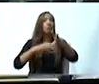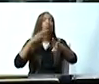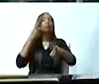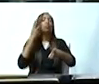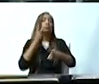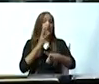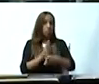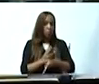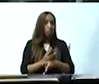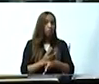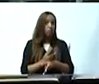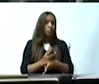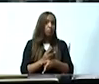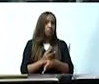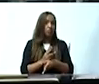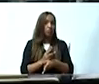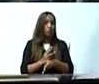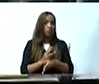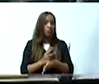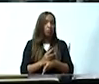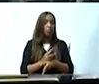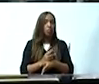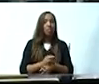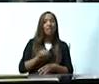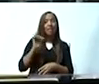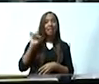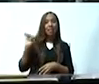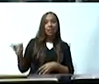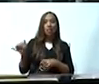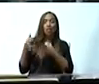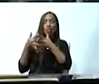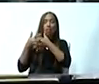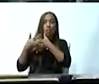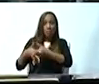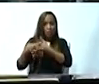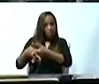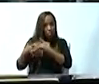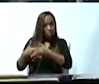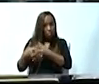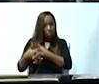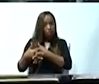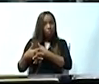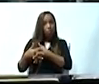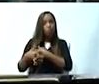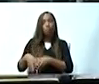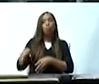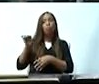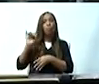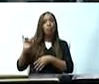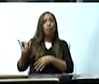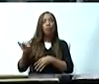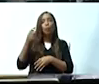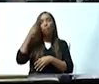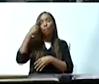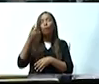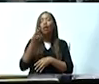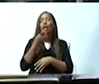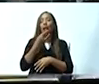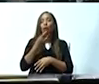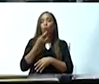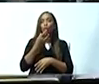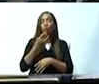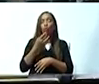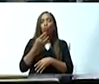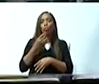esa planta es la garantía de que se le esté diciendo en un porcentaje